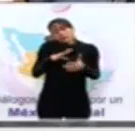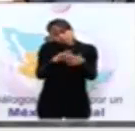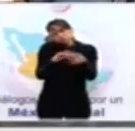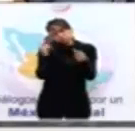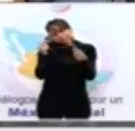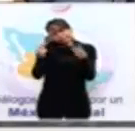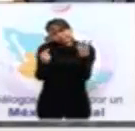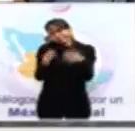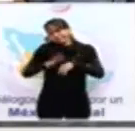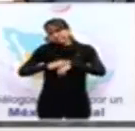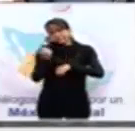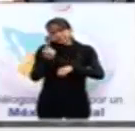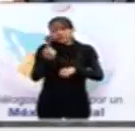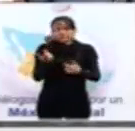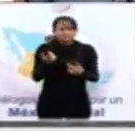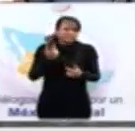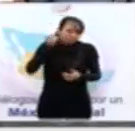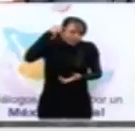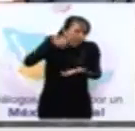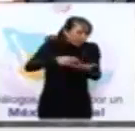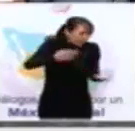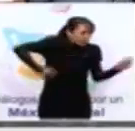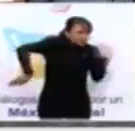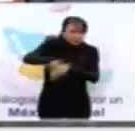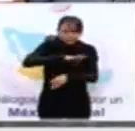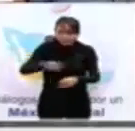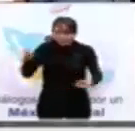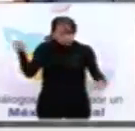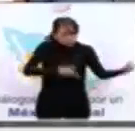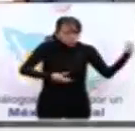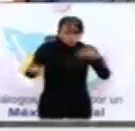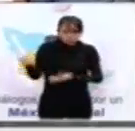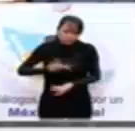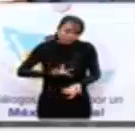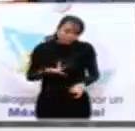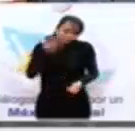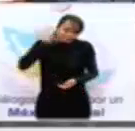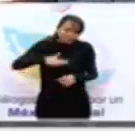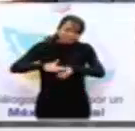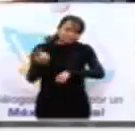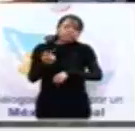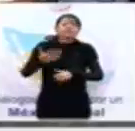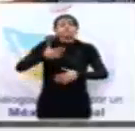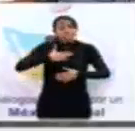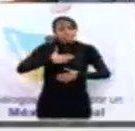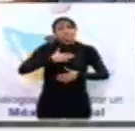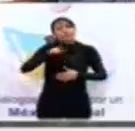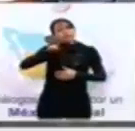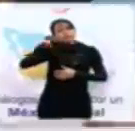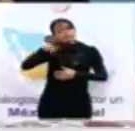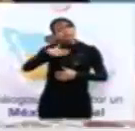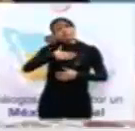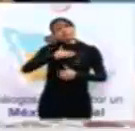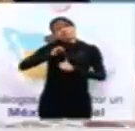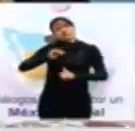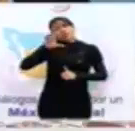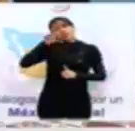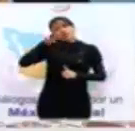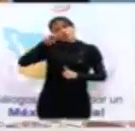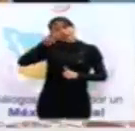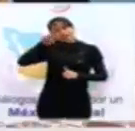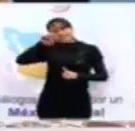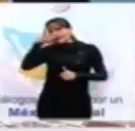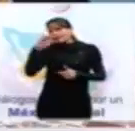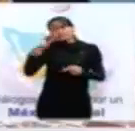explicaciones que aquí, por supuesto, entre todos podremos mejorar el diagnóstico, pero digamos, desde el Coneval vemos